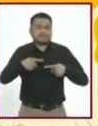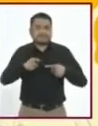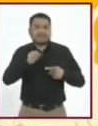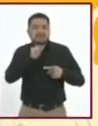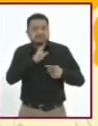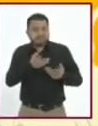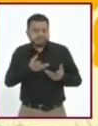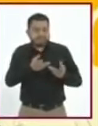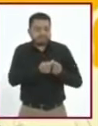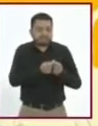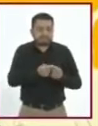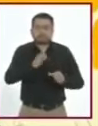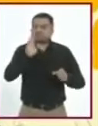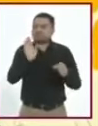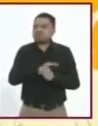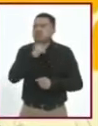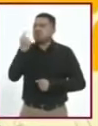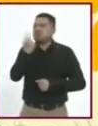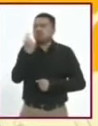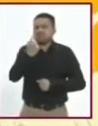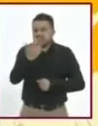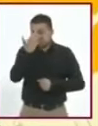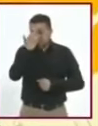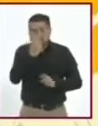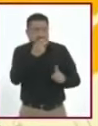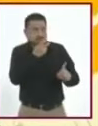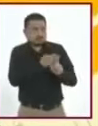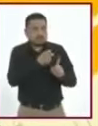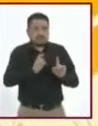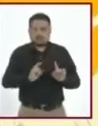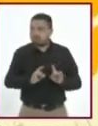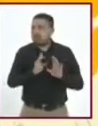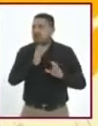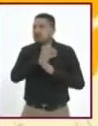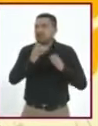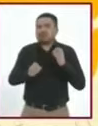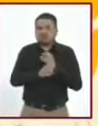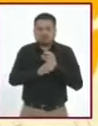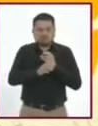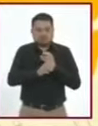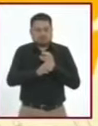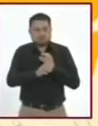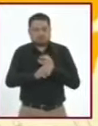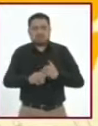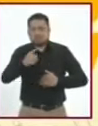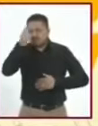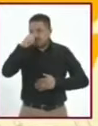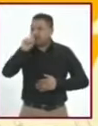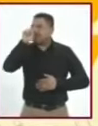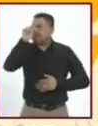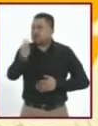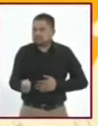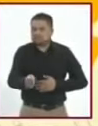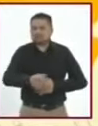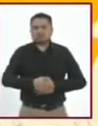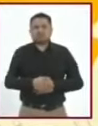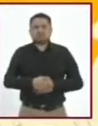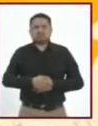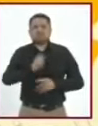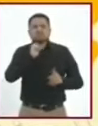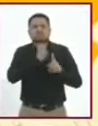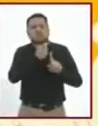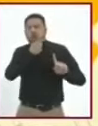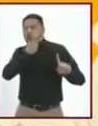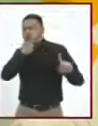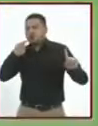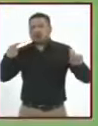involucradas. ¿Por qué? Son las razones, causas o consecuencias. ¿Para qué? Son los